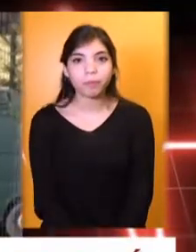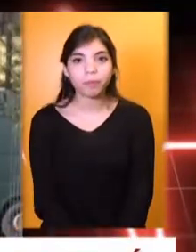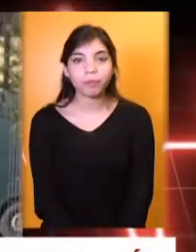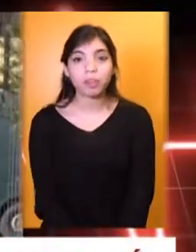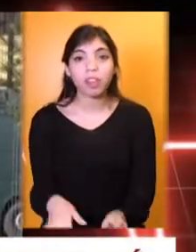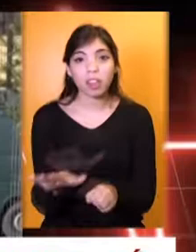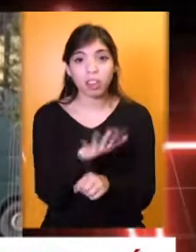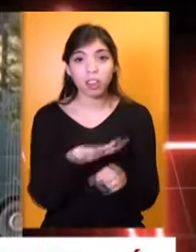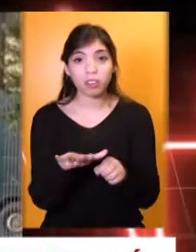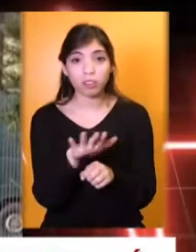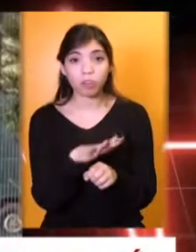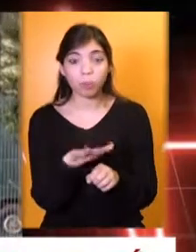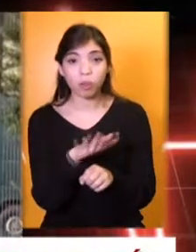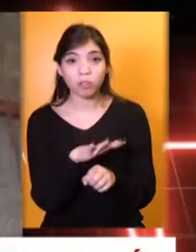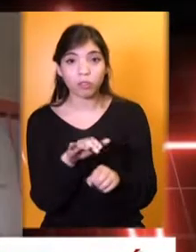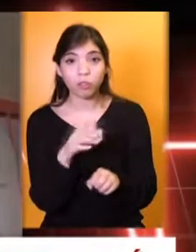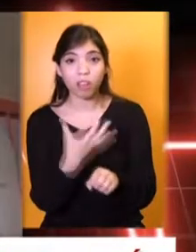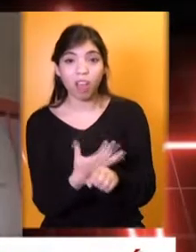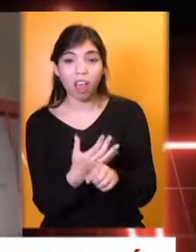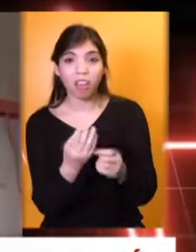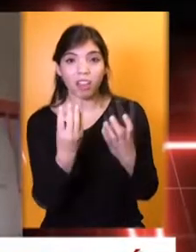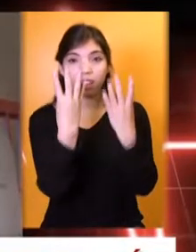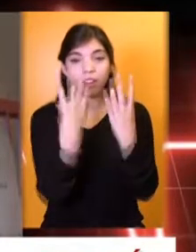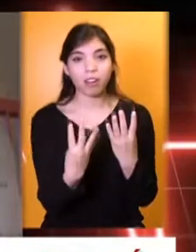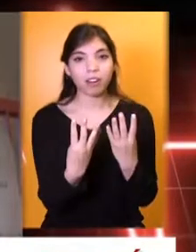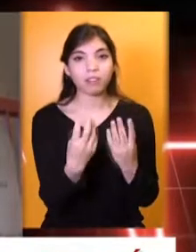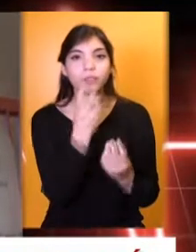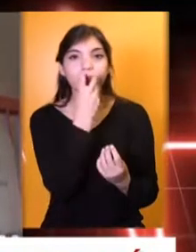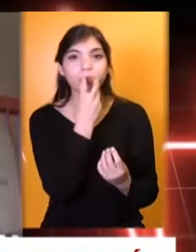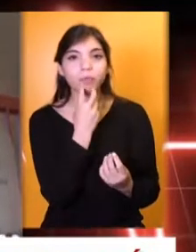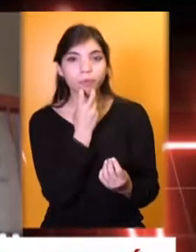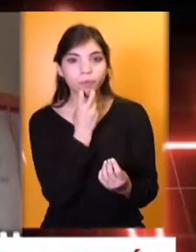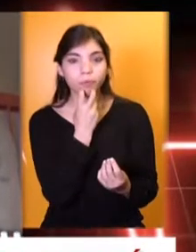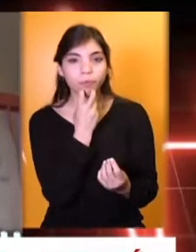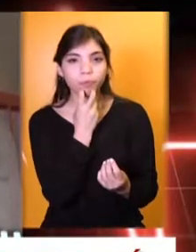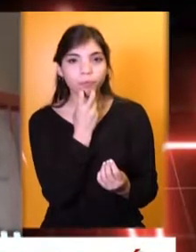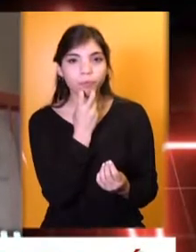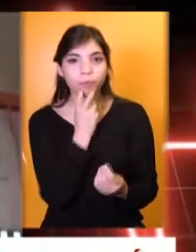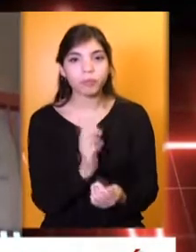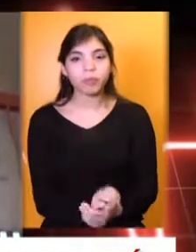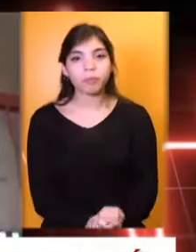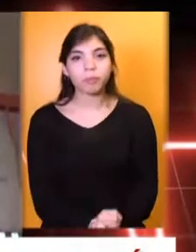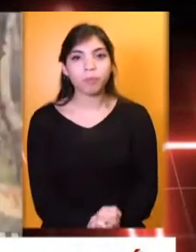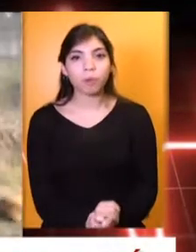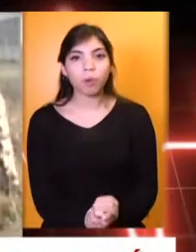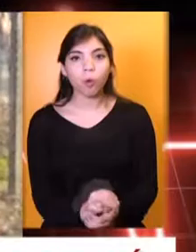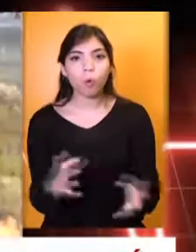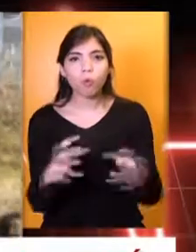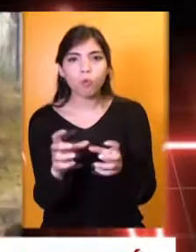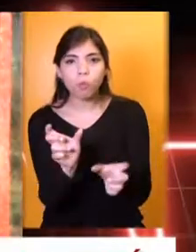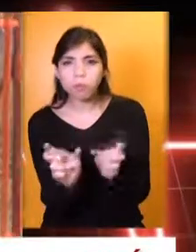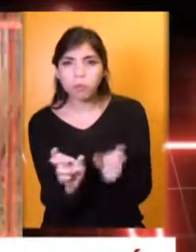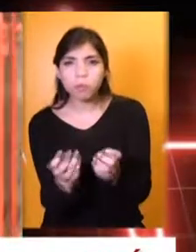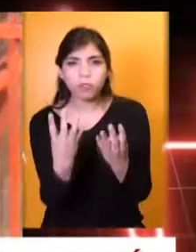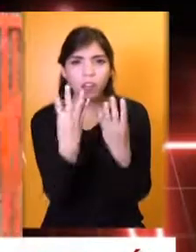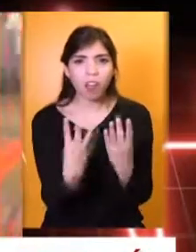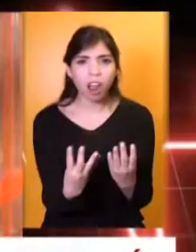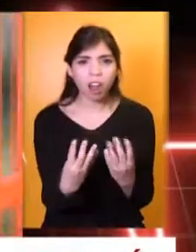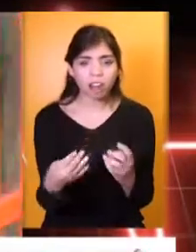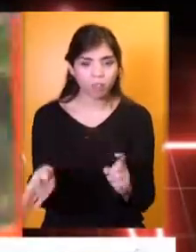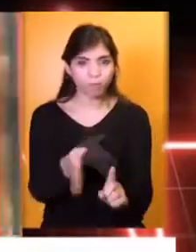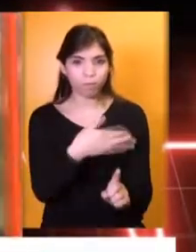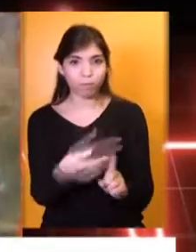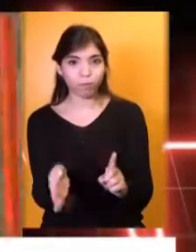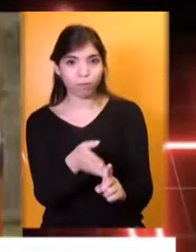Los hechos habrían ocurrido en el interior del módulo 43 de la cárcel concesionada de Puerto Montt, instantes en el que un grupo de internos habrían